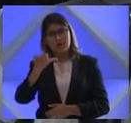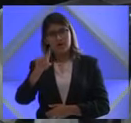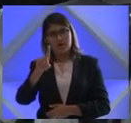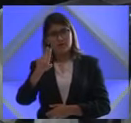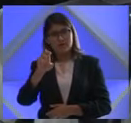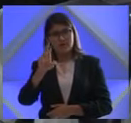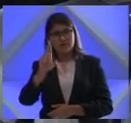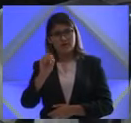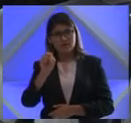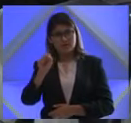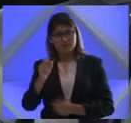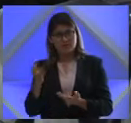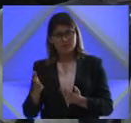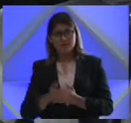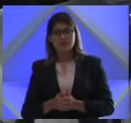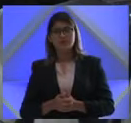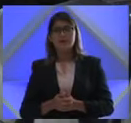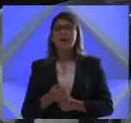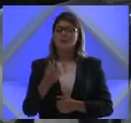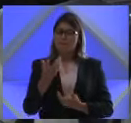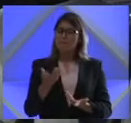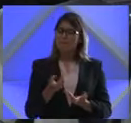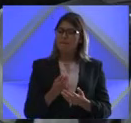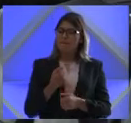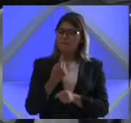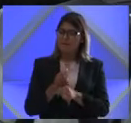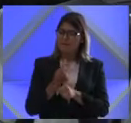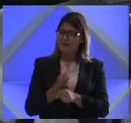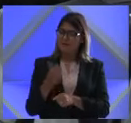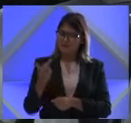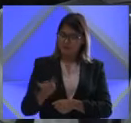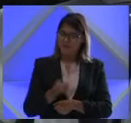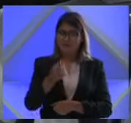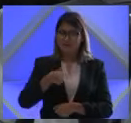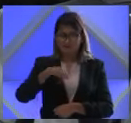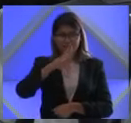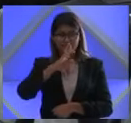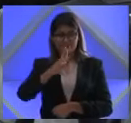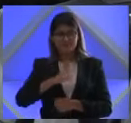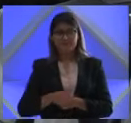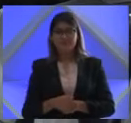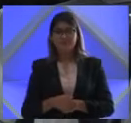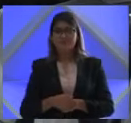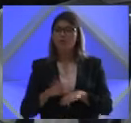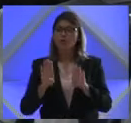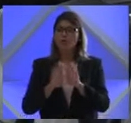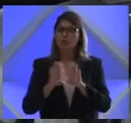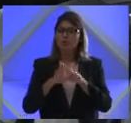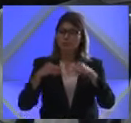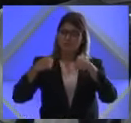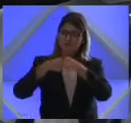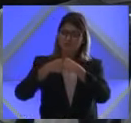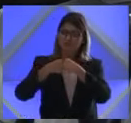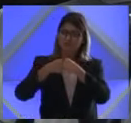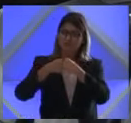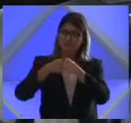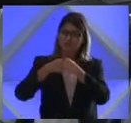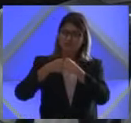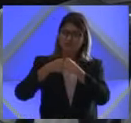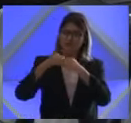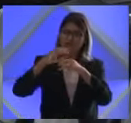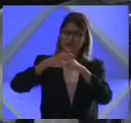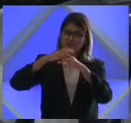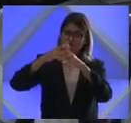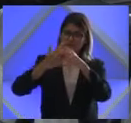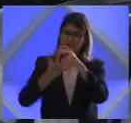bueno voy a contestar la primera pregunta donde termina la atmósfera donde comienza el